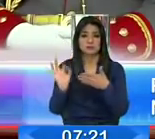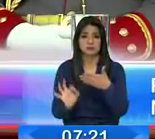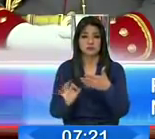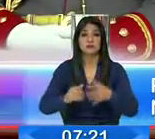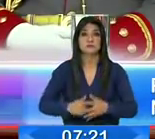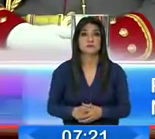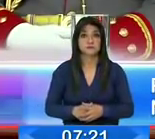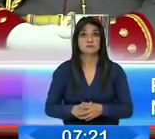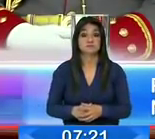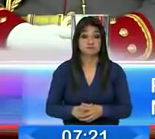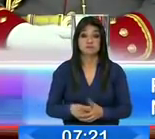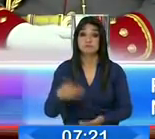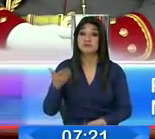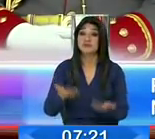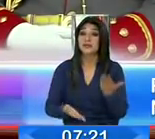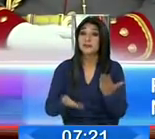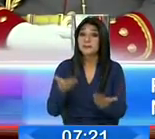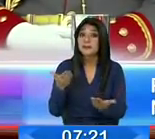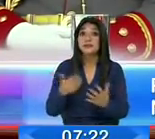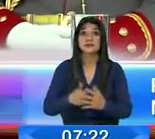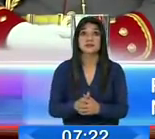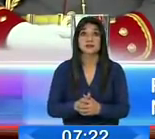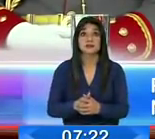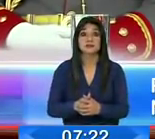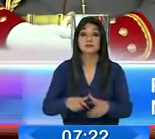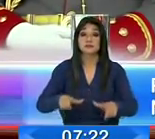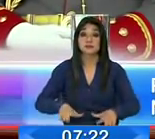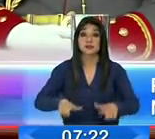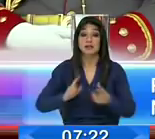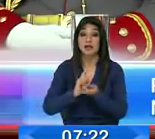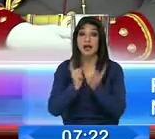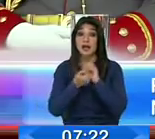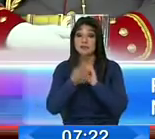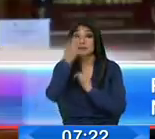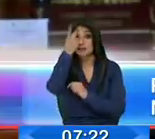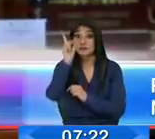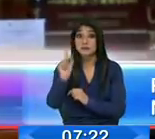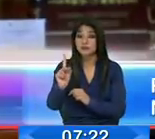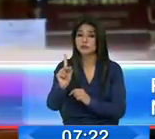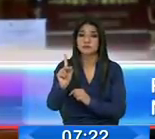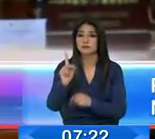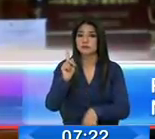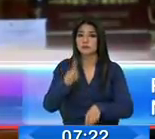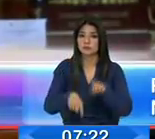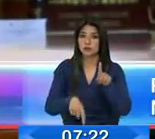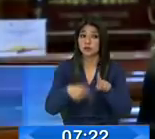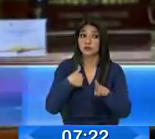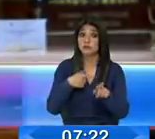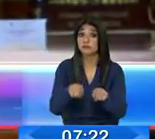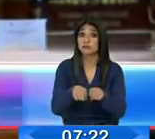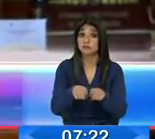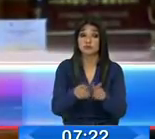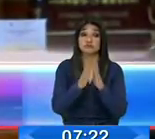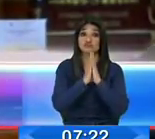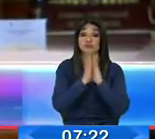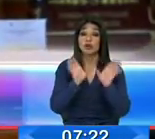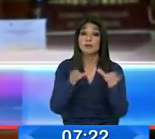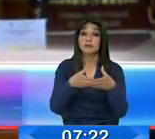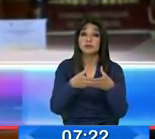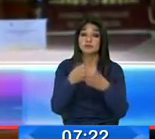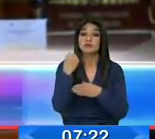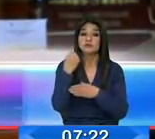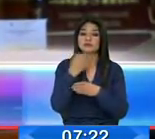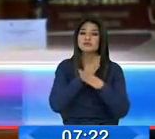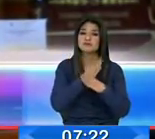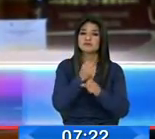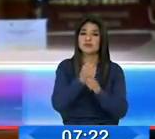Aquí ya no cabría la posibilidad de que Moreno cambie de idea. Yo estoy exhortando que la Comisión de Defensa de los Trabajadores